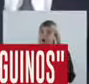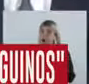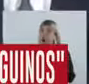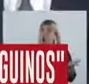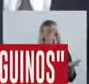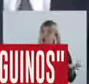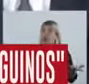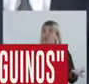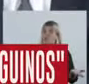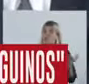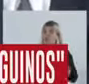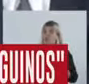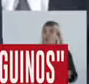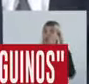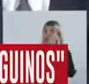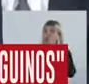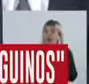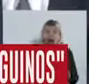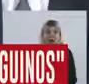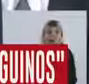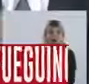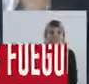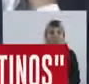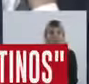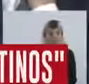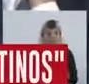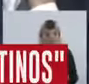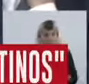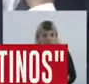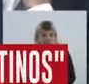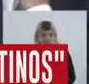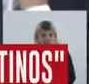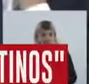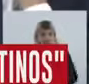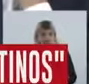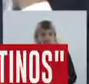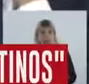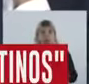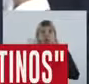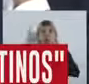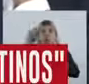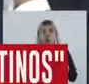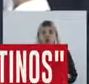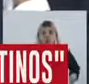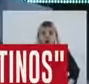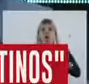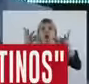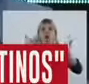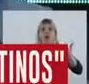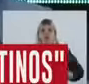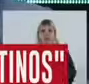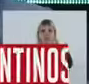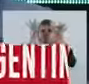enfrentar el desafío del que hablaba Axel. ¿Cómo vamos a reconstruir y a poner de pie a la Argentina?